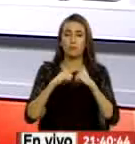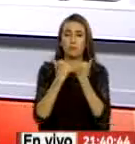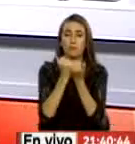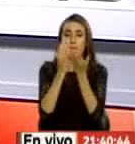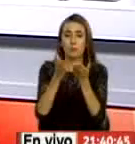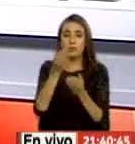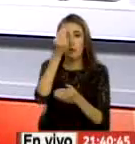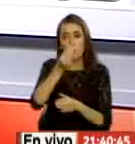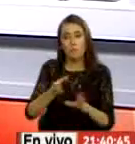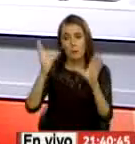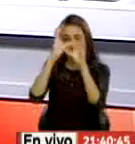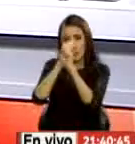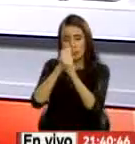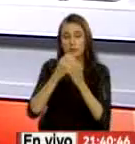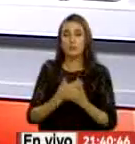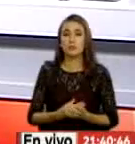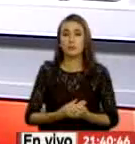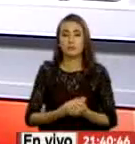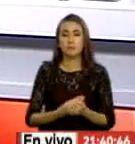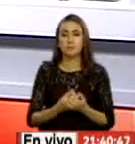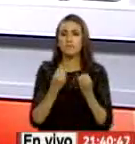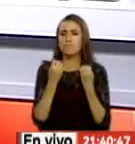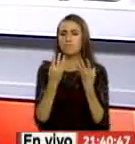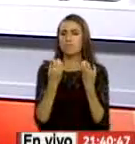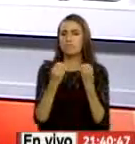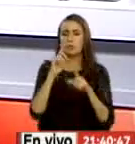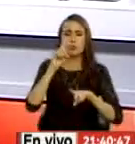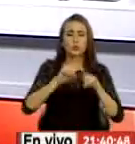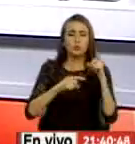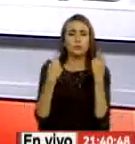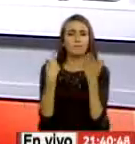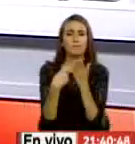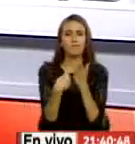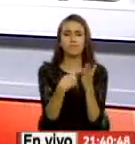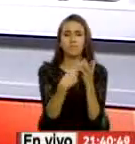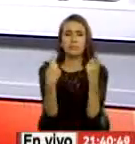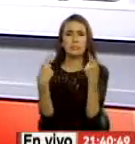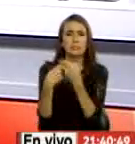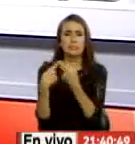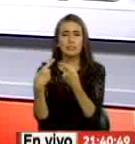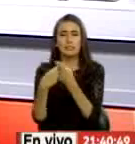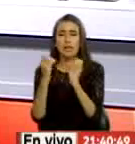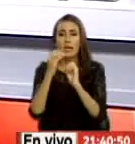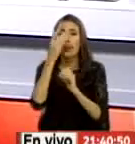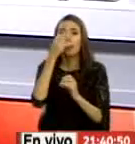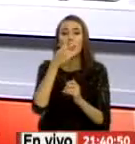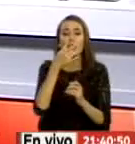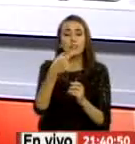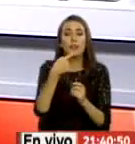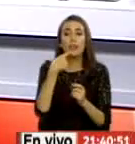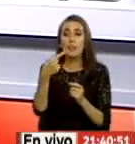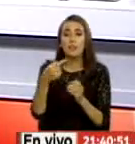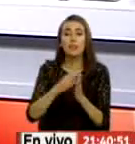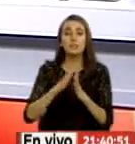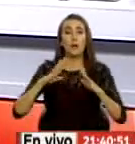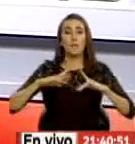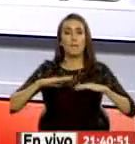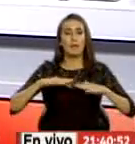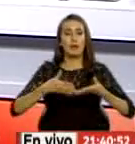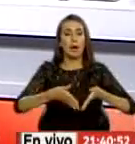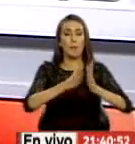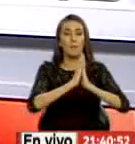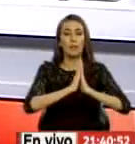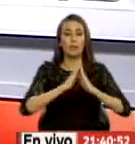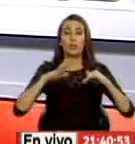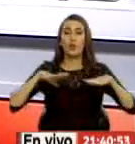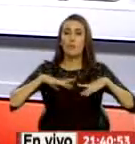noches, le saluda Valeria Mena. Mucho se ha criticado por los días de vacaciones que solicitó el vicepresidente